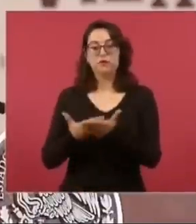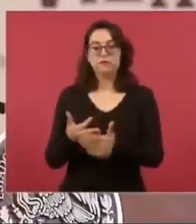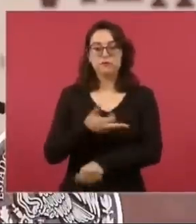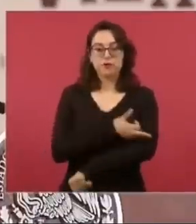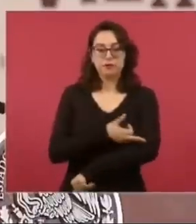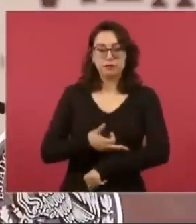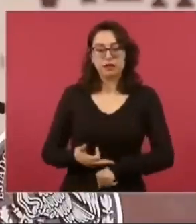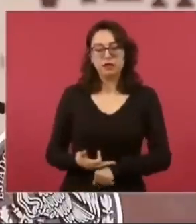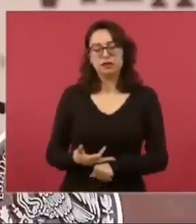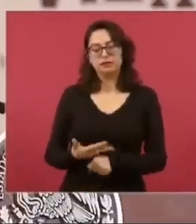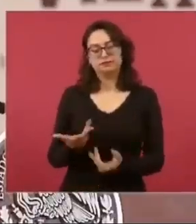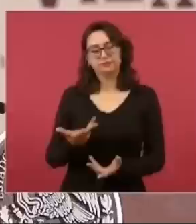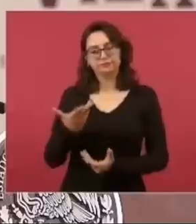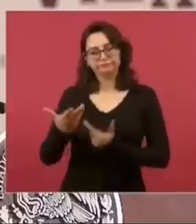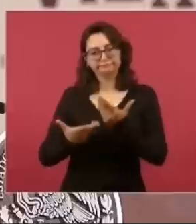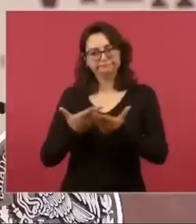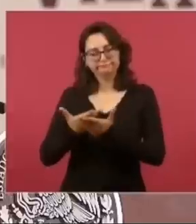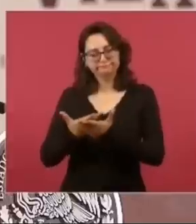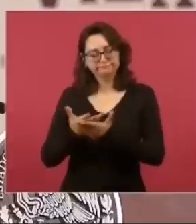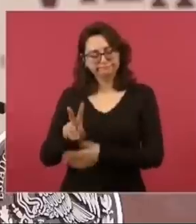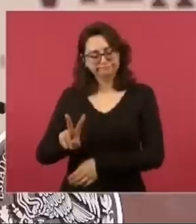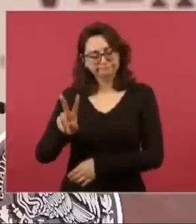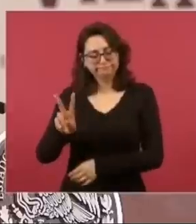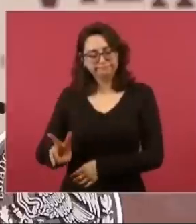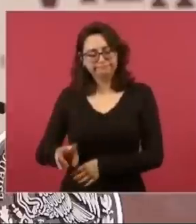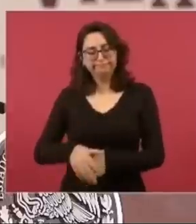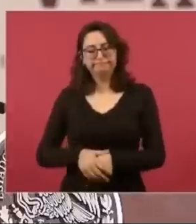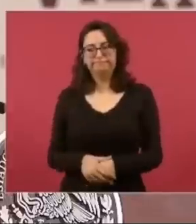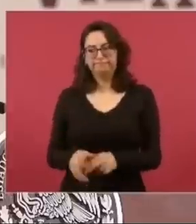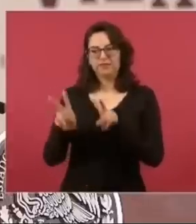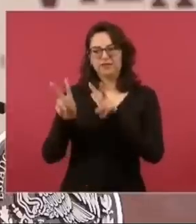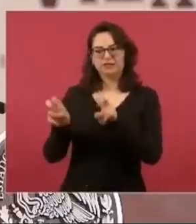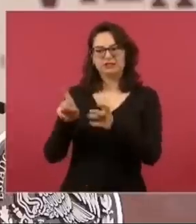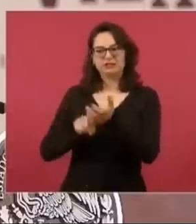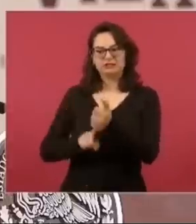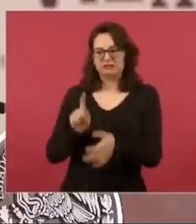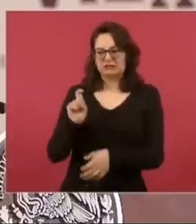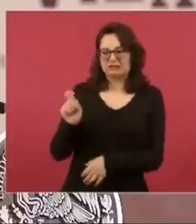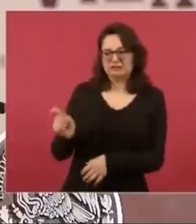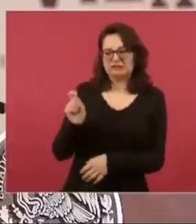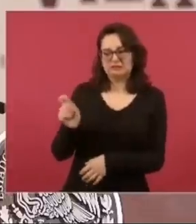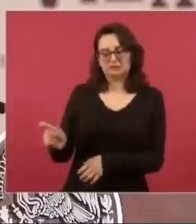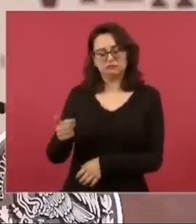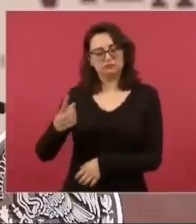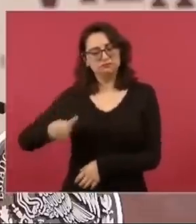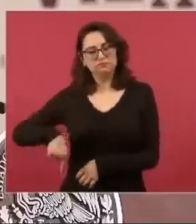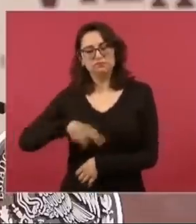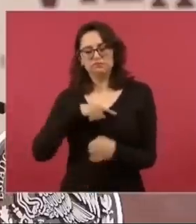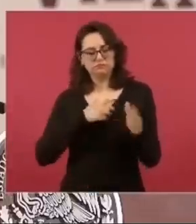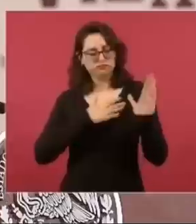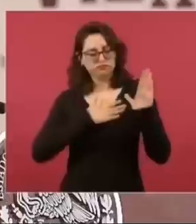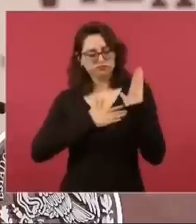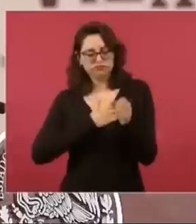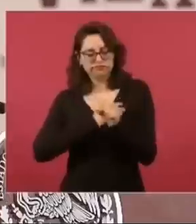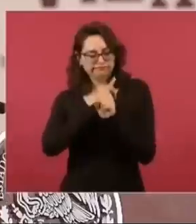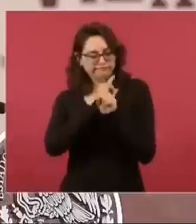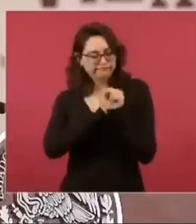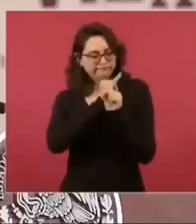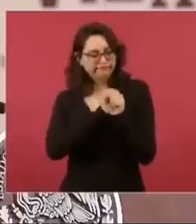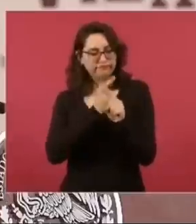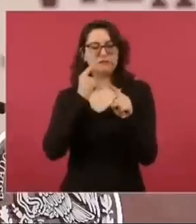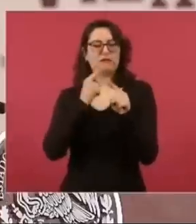refrendar el compromiso para atender y resolver de fondo esta situación para que haya justicia y se castigue